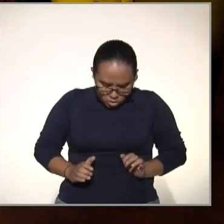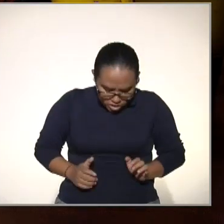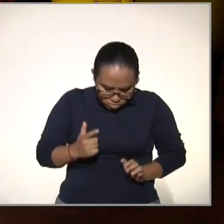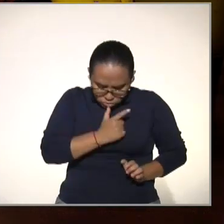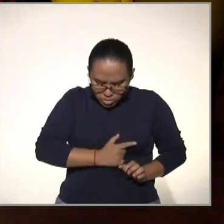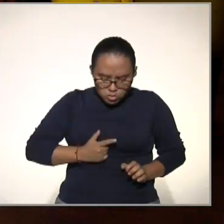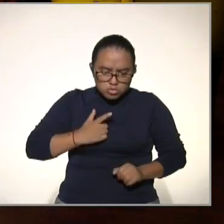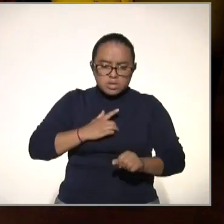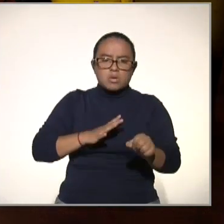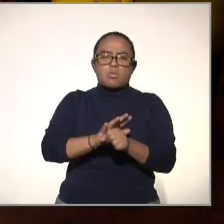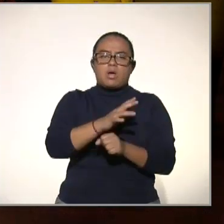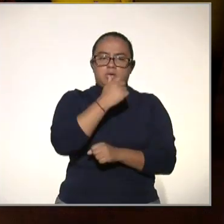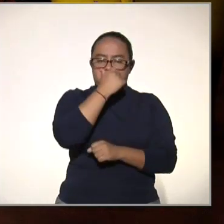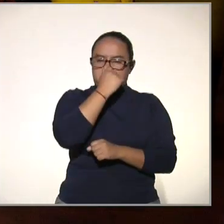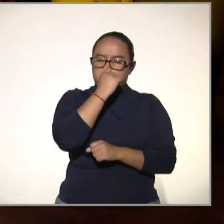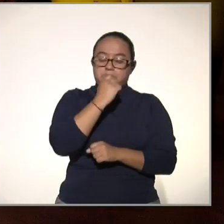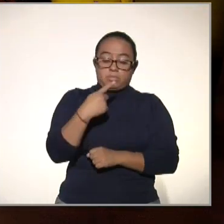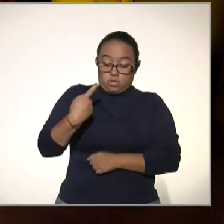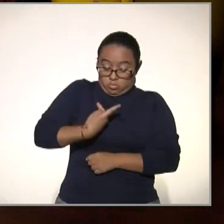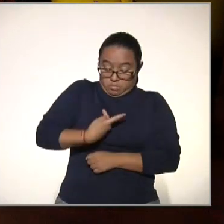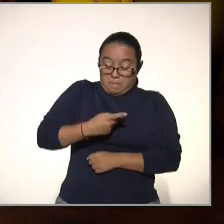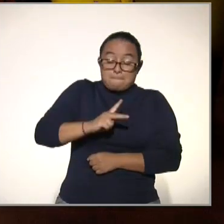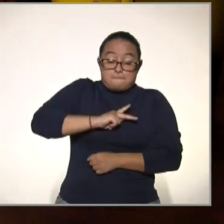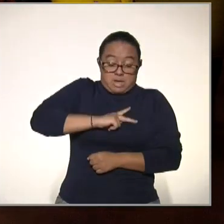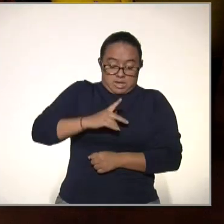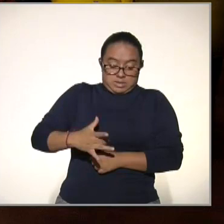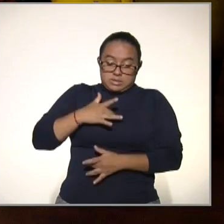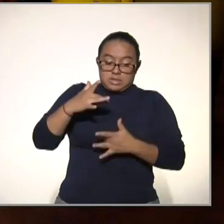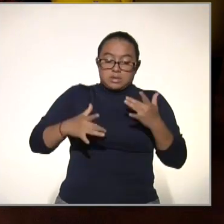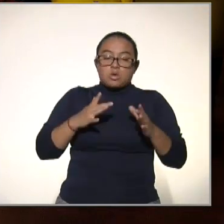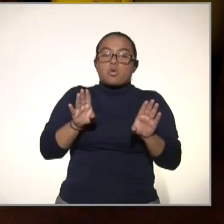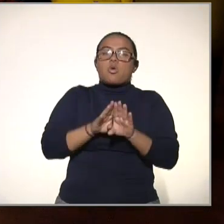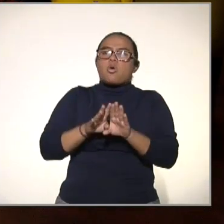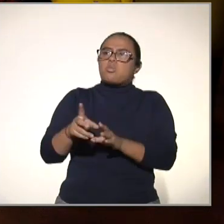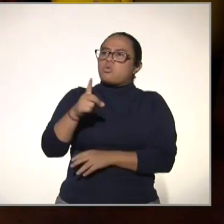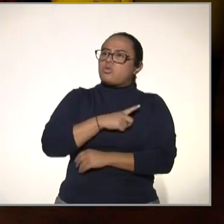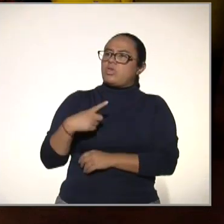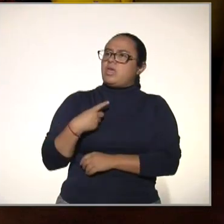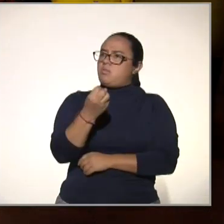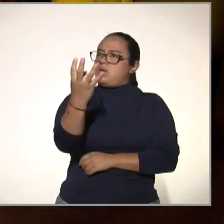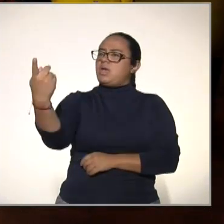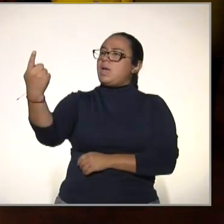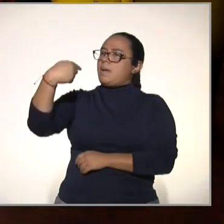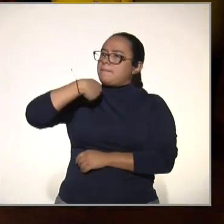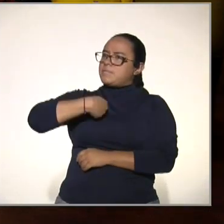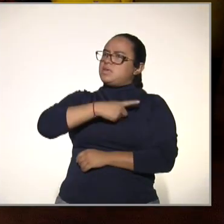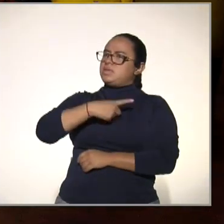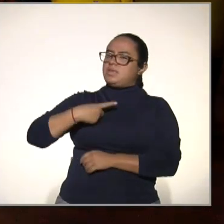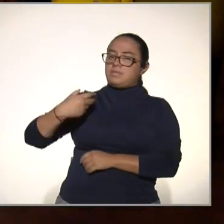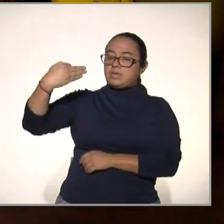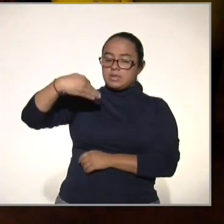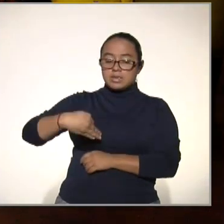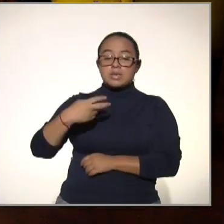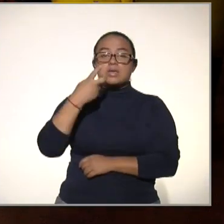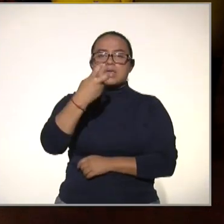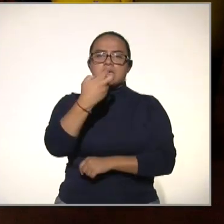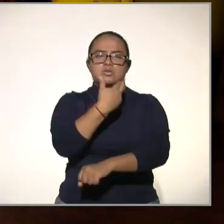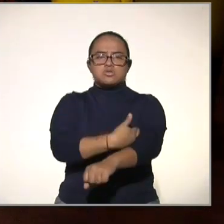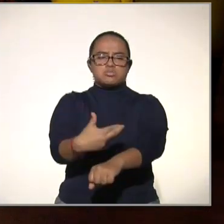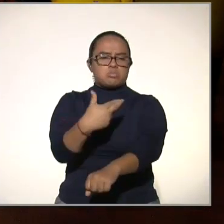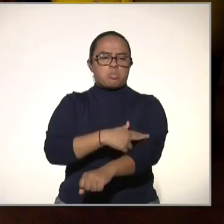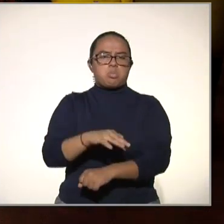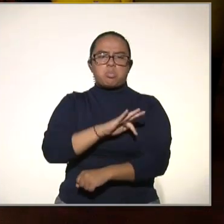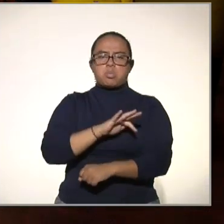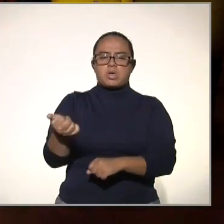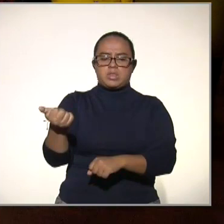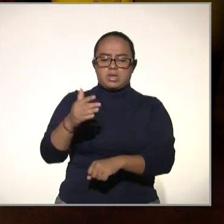el sentido de cómo se quieren ver, cómo se sienten, cómo quieren ser reconocidas, y que eso puede hacer a través de un trámite administrativo,